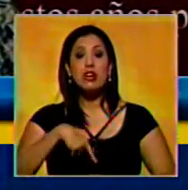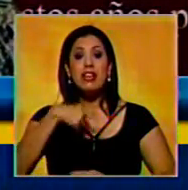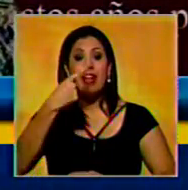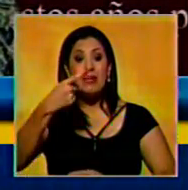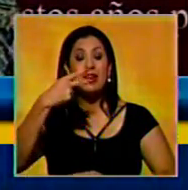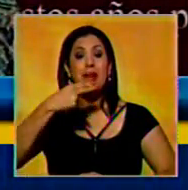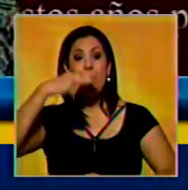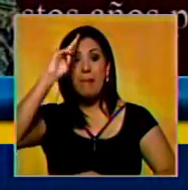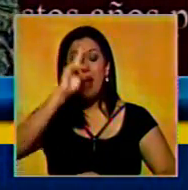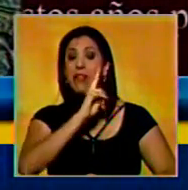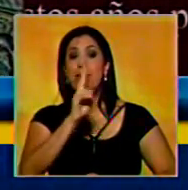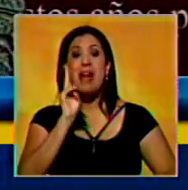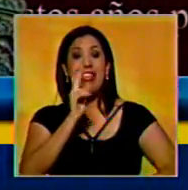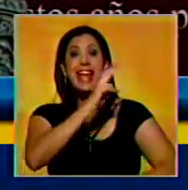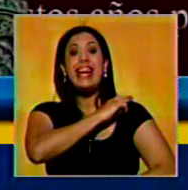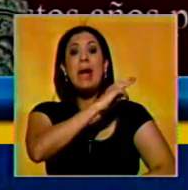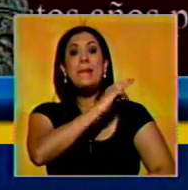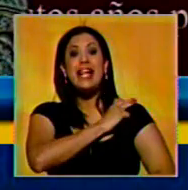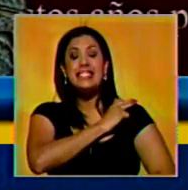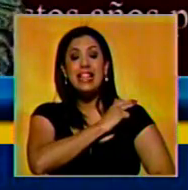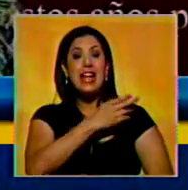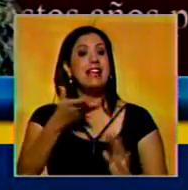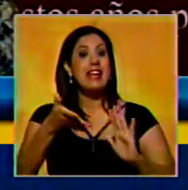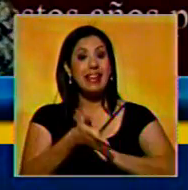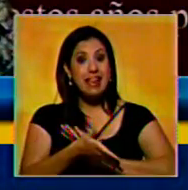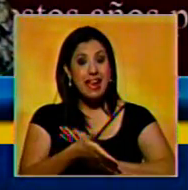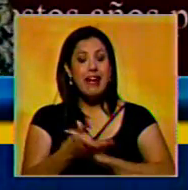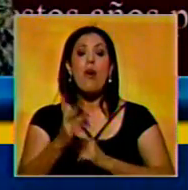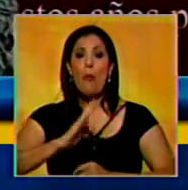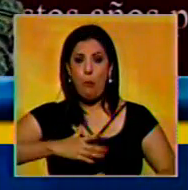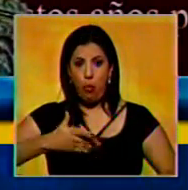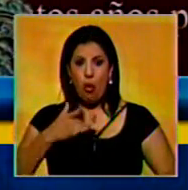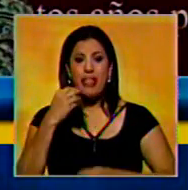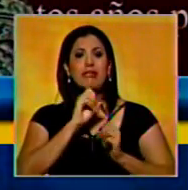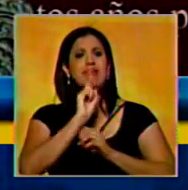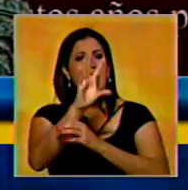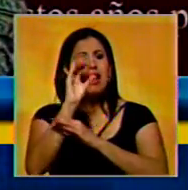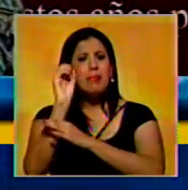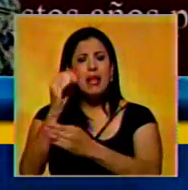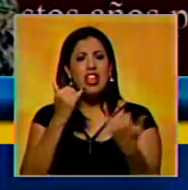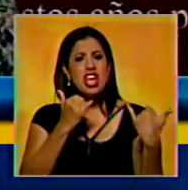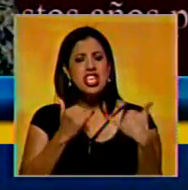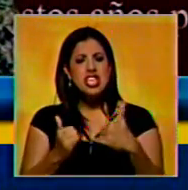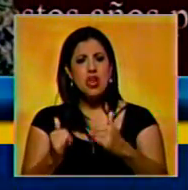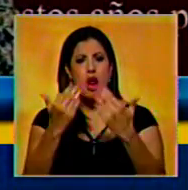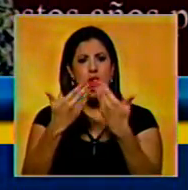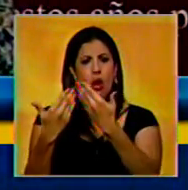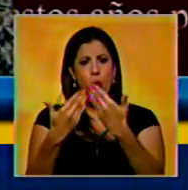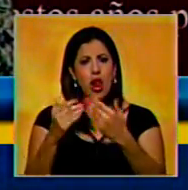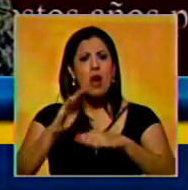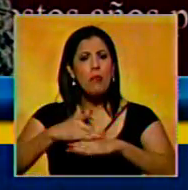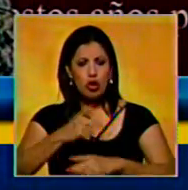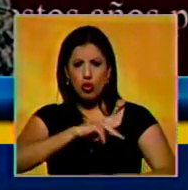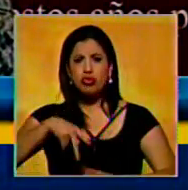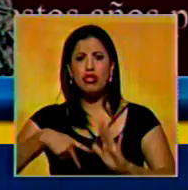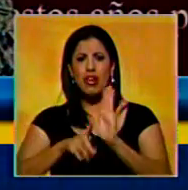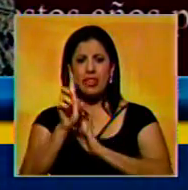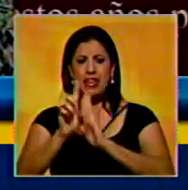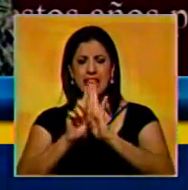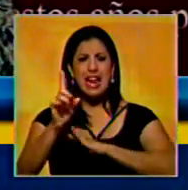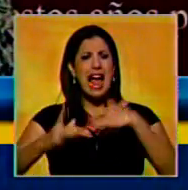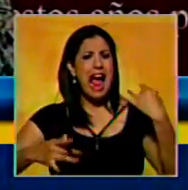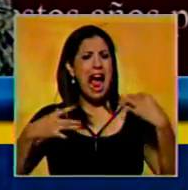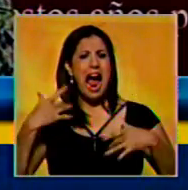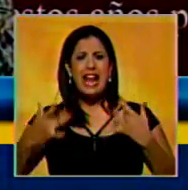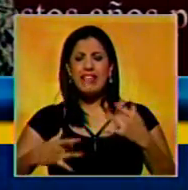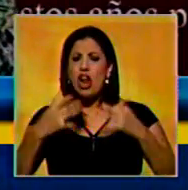los padres, las madres y los representantes que pueden enviar a sus hijos porque estamos desarrollando las actividades